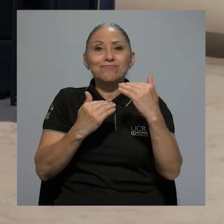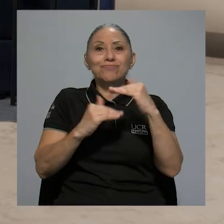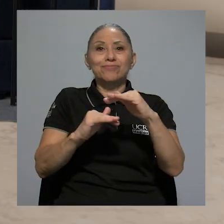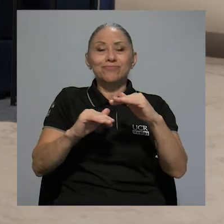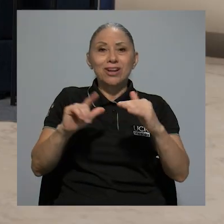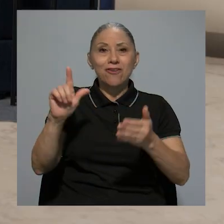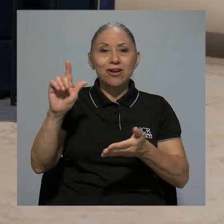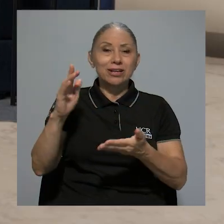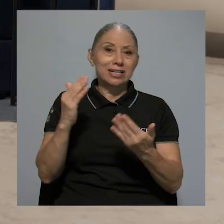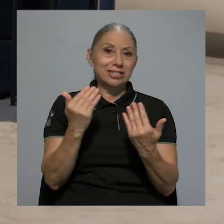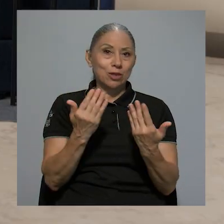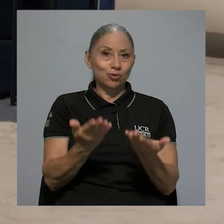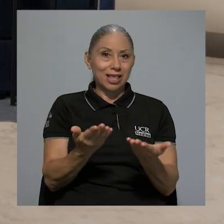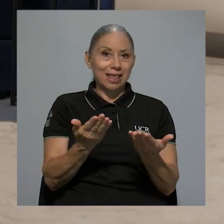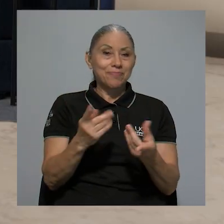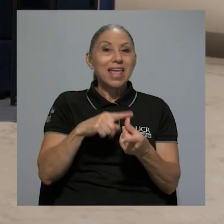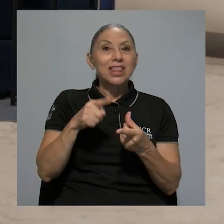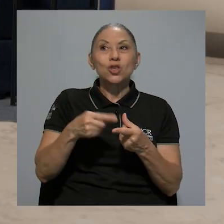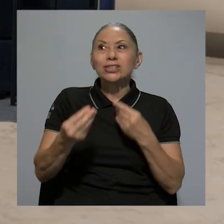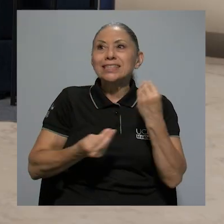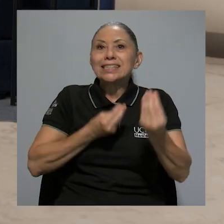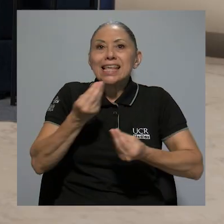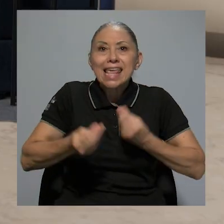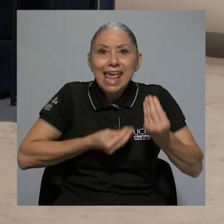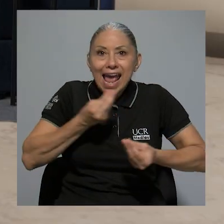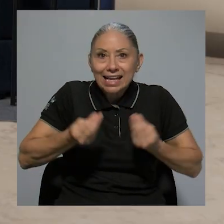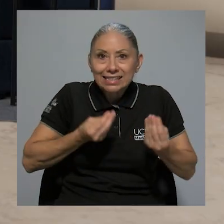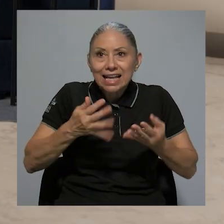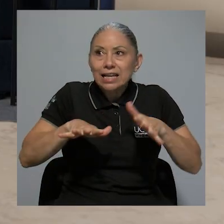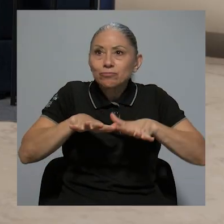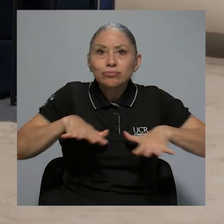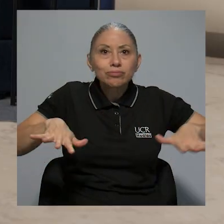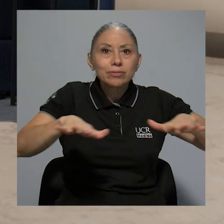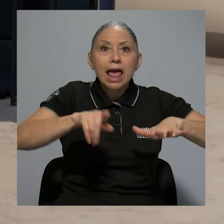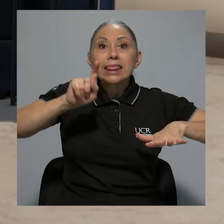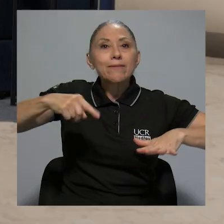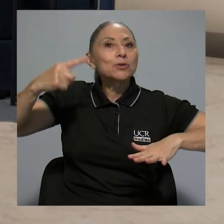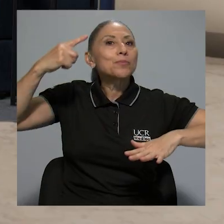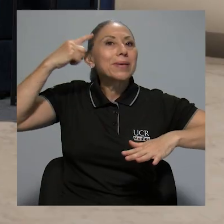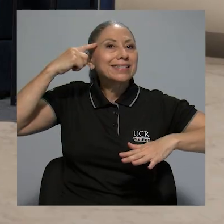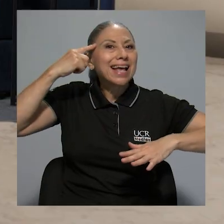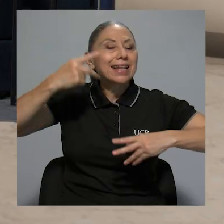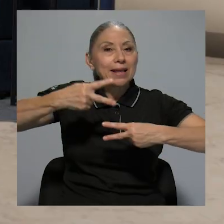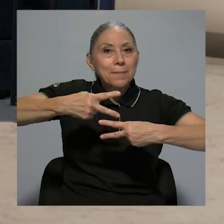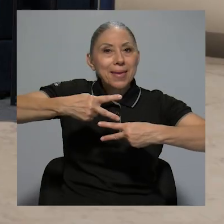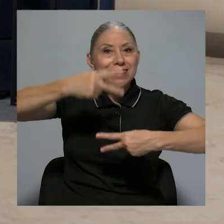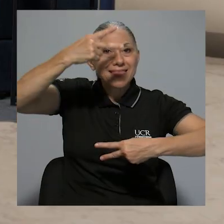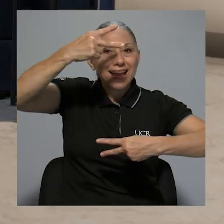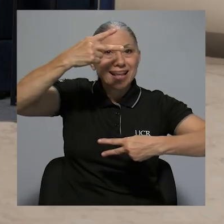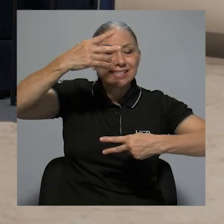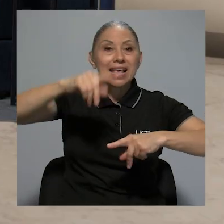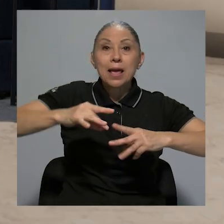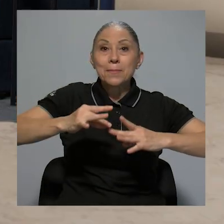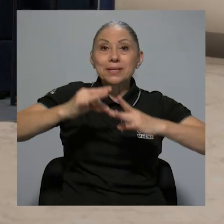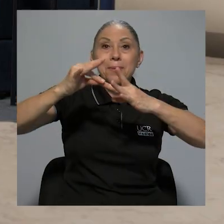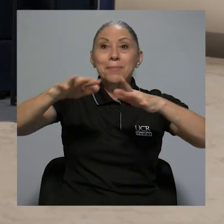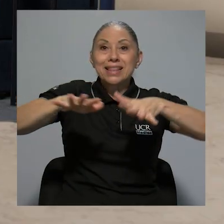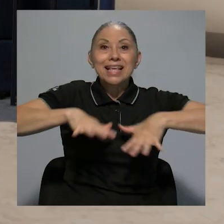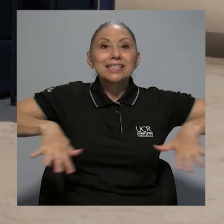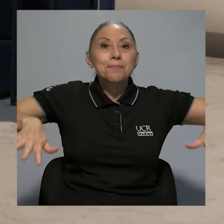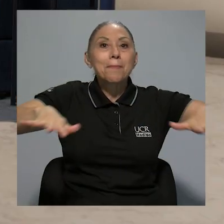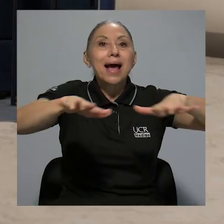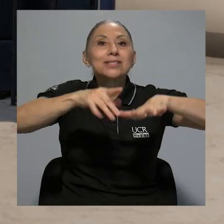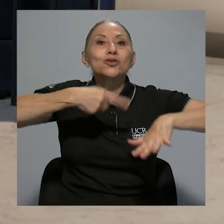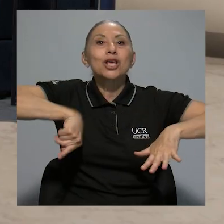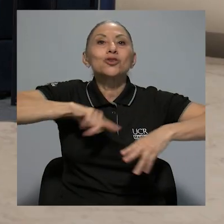hacer a nivel de espacios? Tenemos que pensar mucho en las ventanas que tenemos, pero sobre todo en espacios que nosotros llamamos espacios